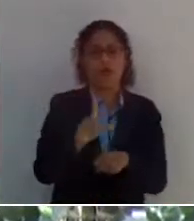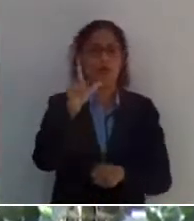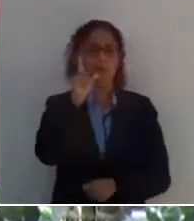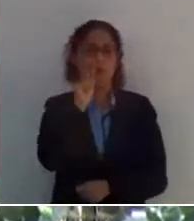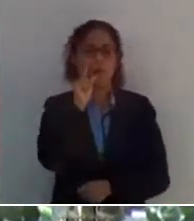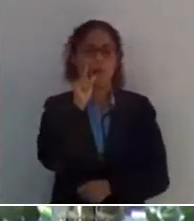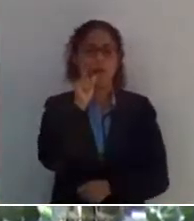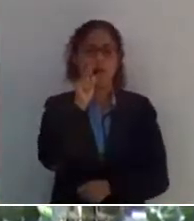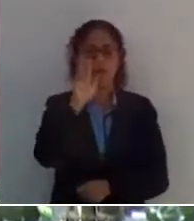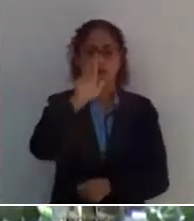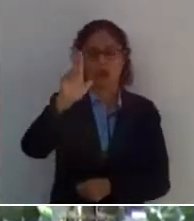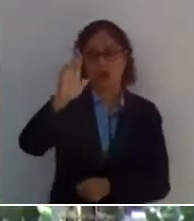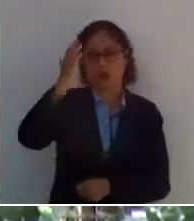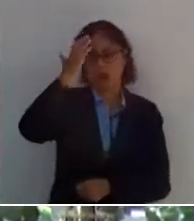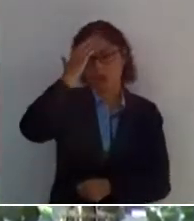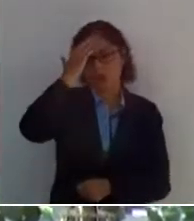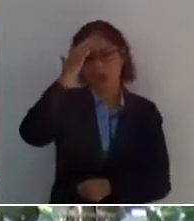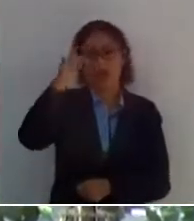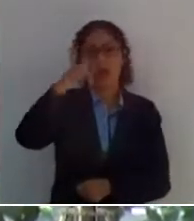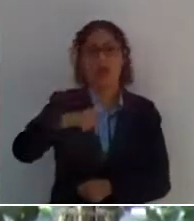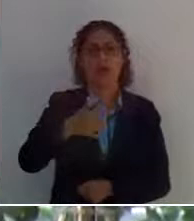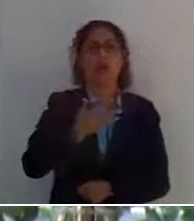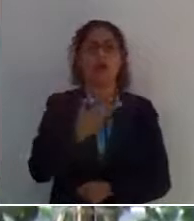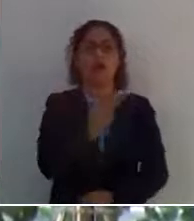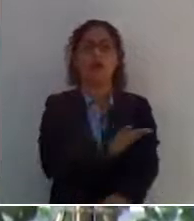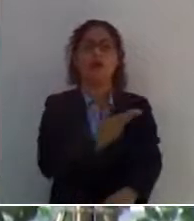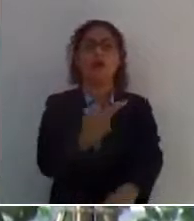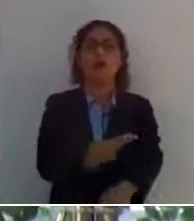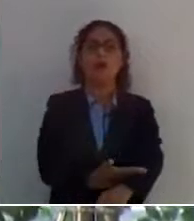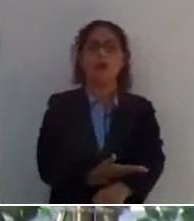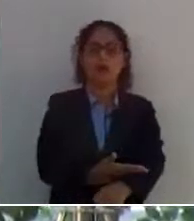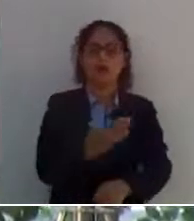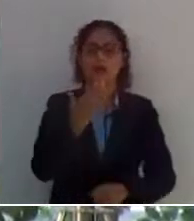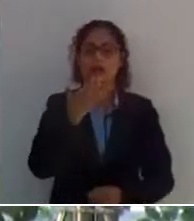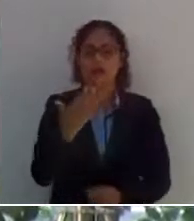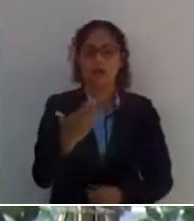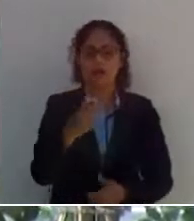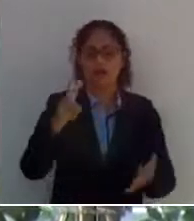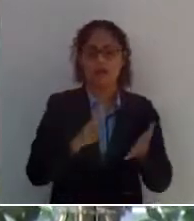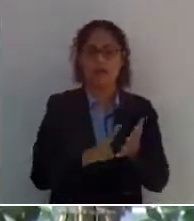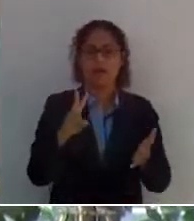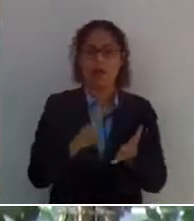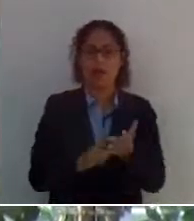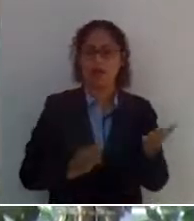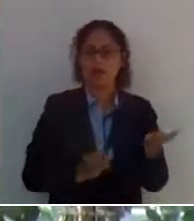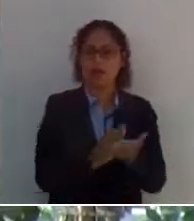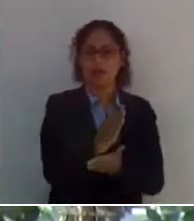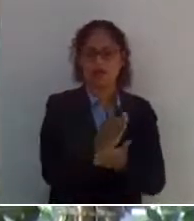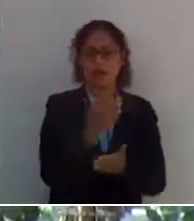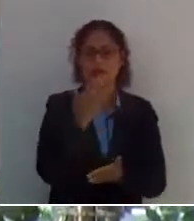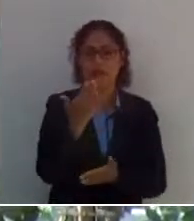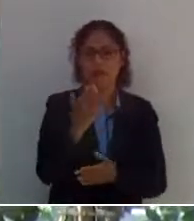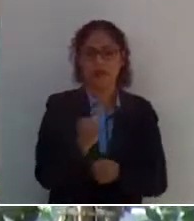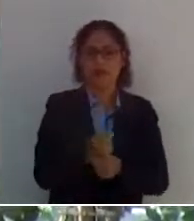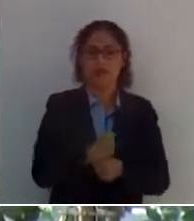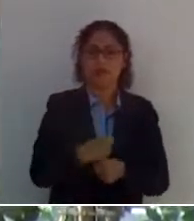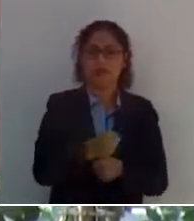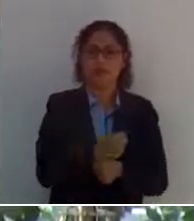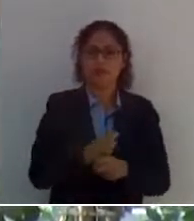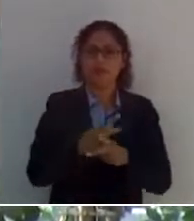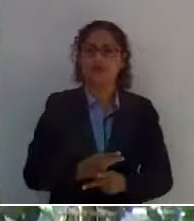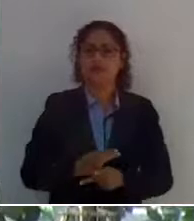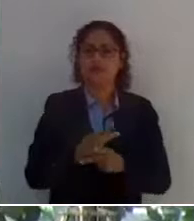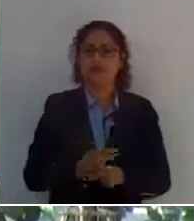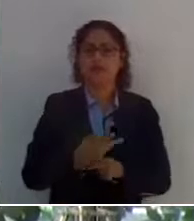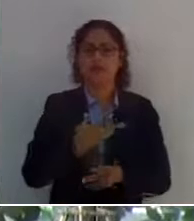Policía, reconocemos a quienes con honor, honradez, valor, lealtad y sacrificio han cumplido con el